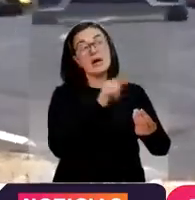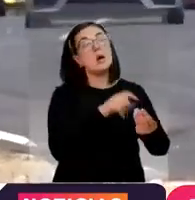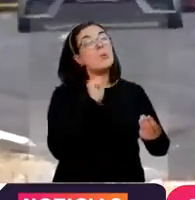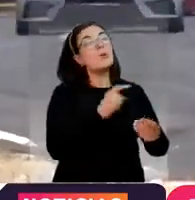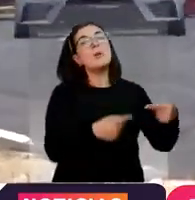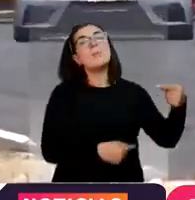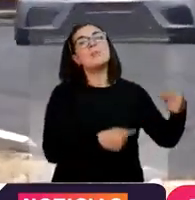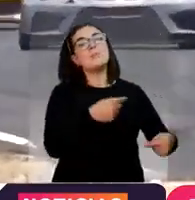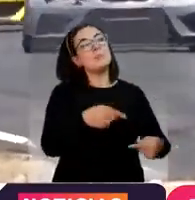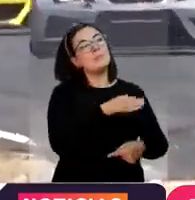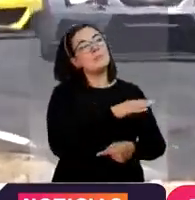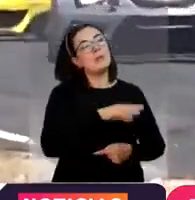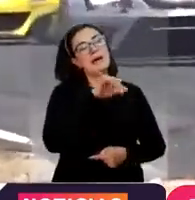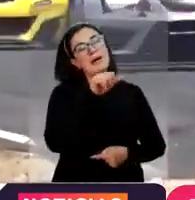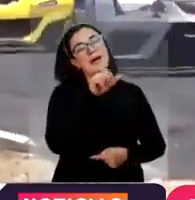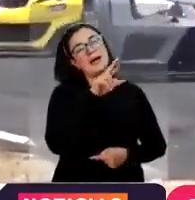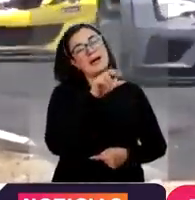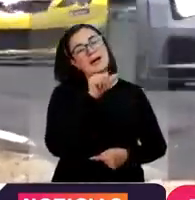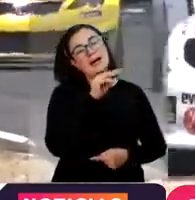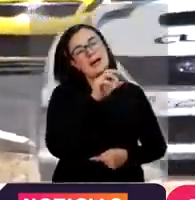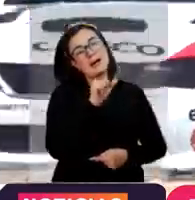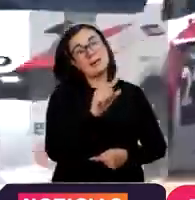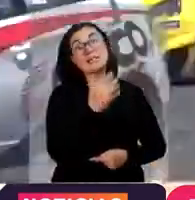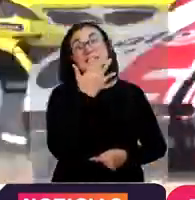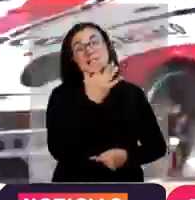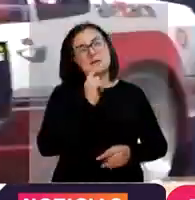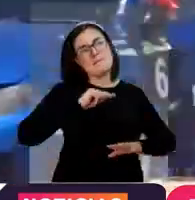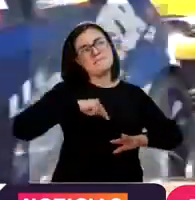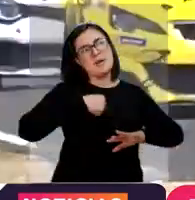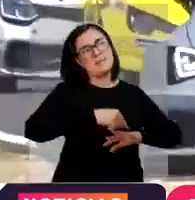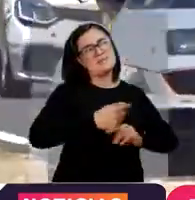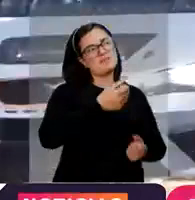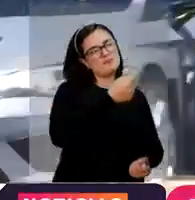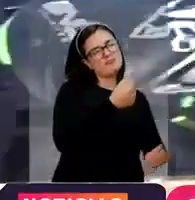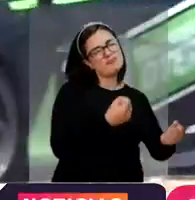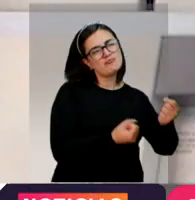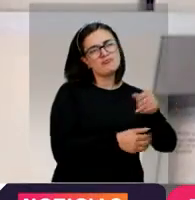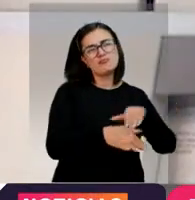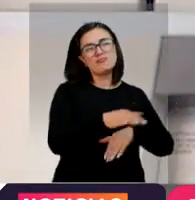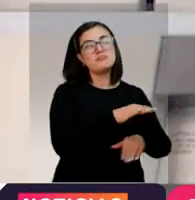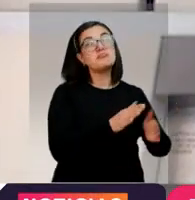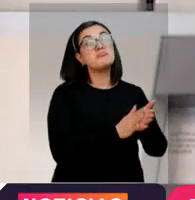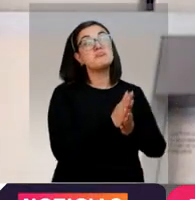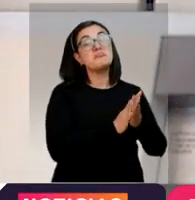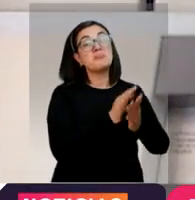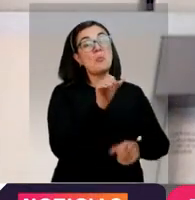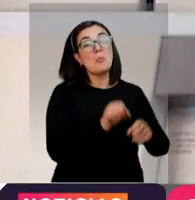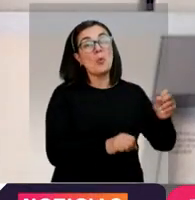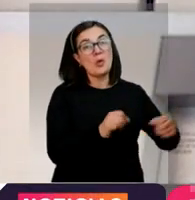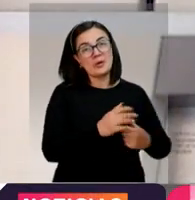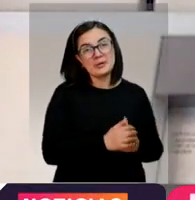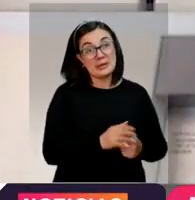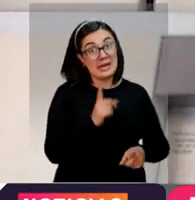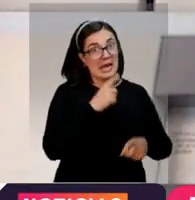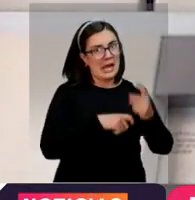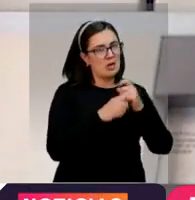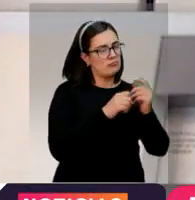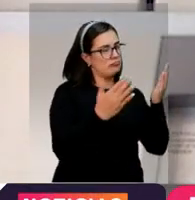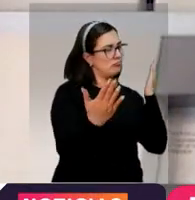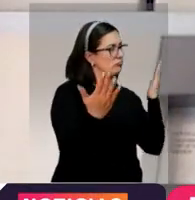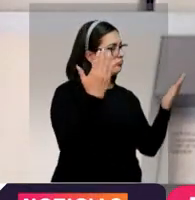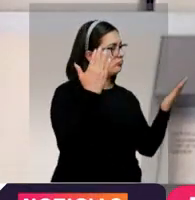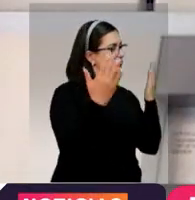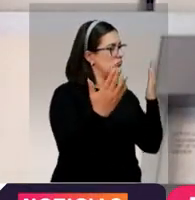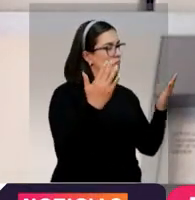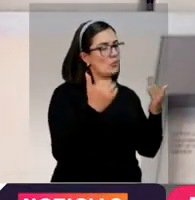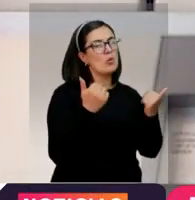autódromo de jarama será cinco válidas en las que quizá tiene buenas perspectivas comparado con el año pasado estuvo en cuatro contados